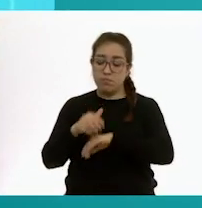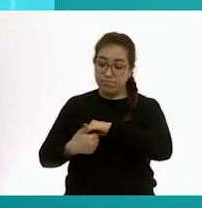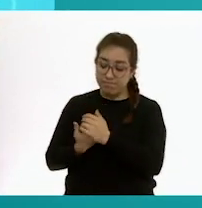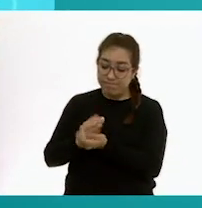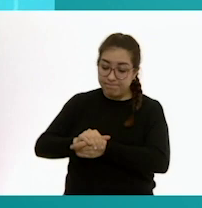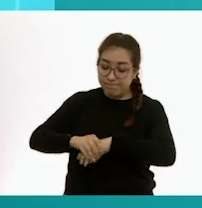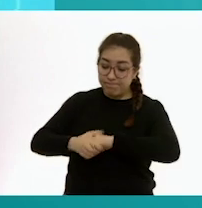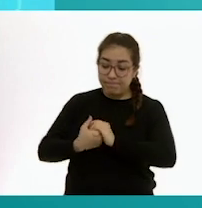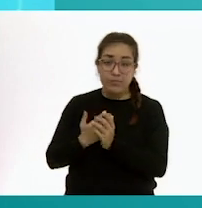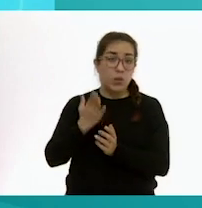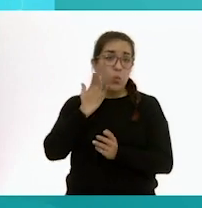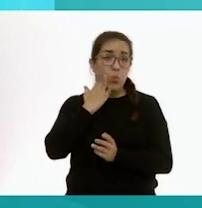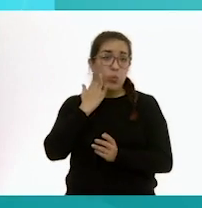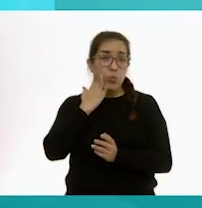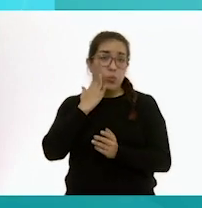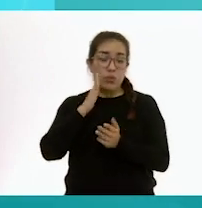agua.